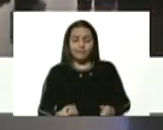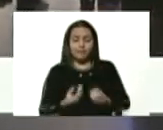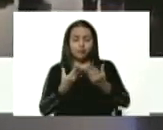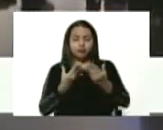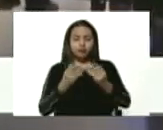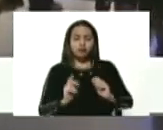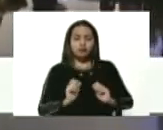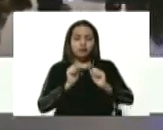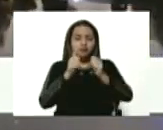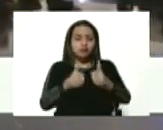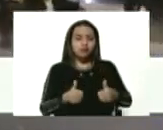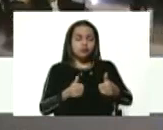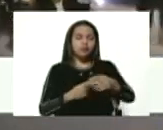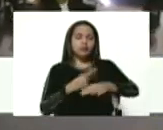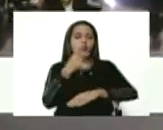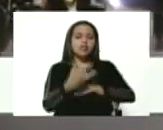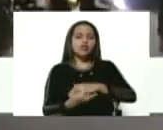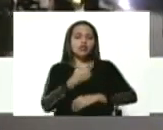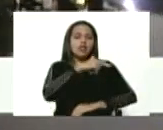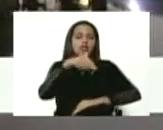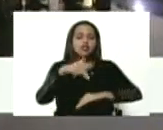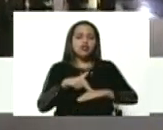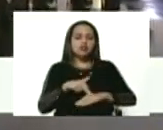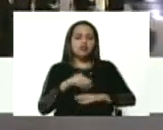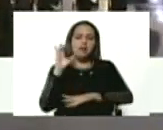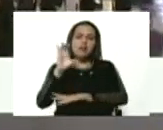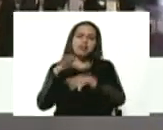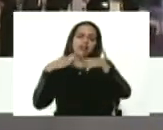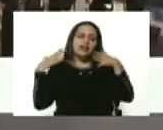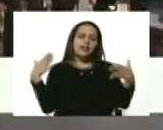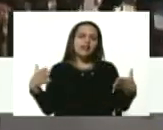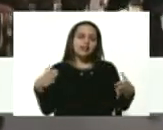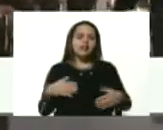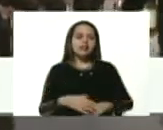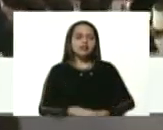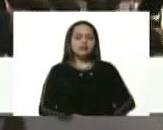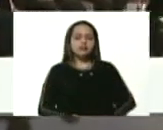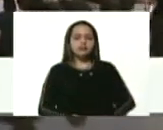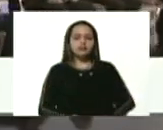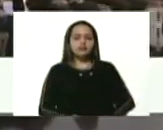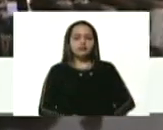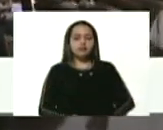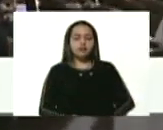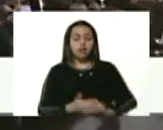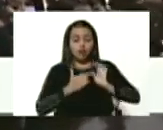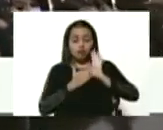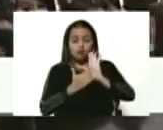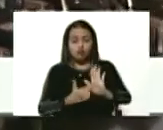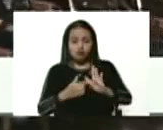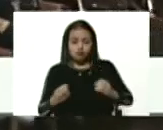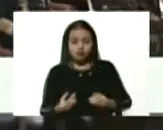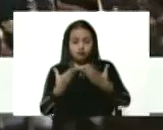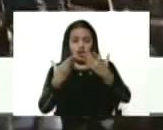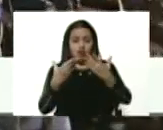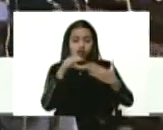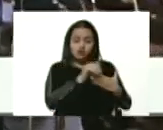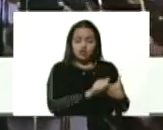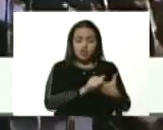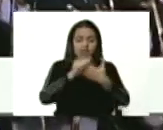nación, de patria grande, que marcaron el surgimiento de un